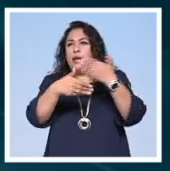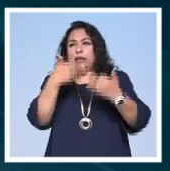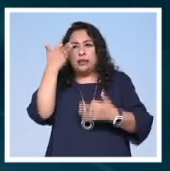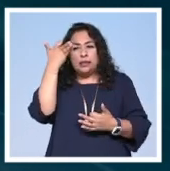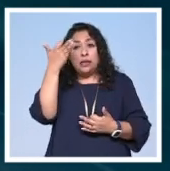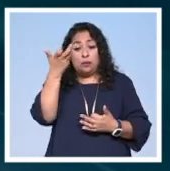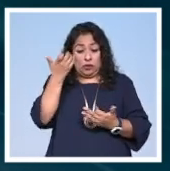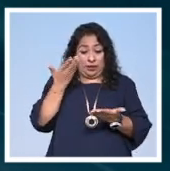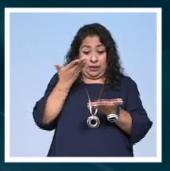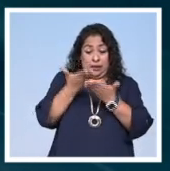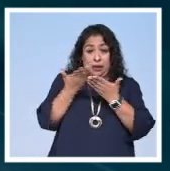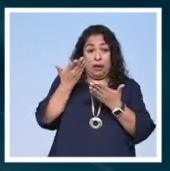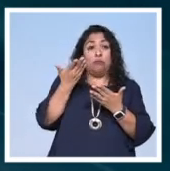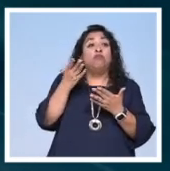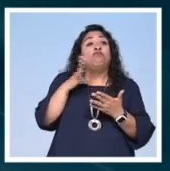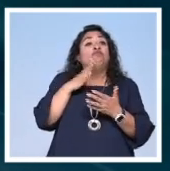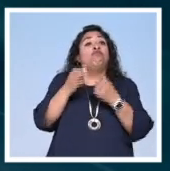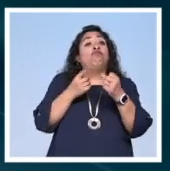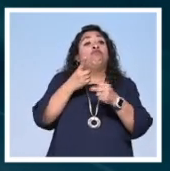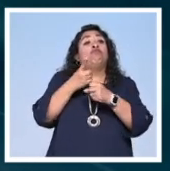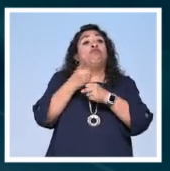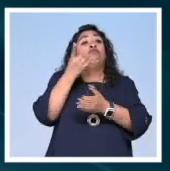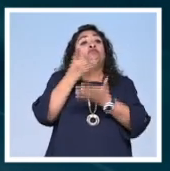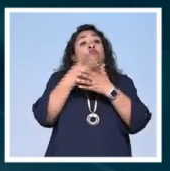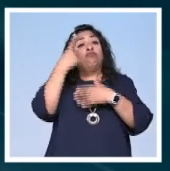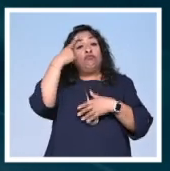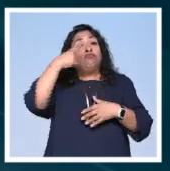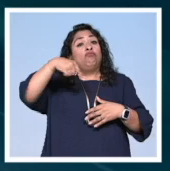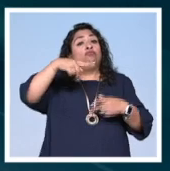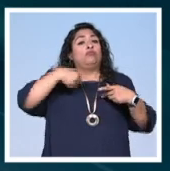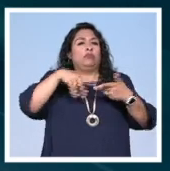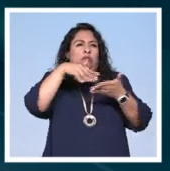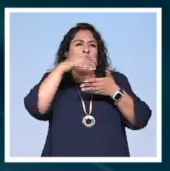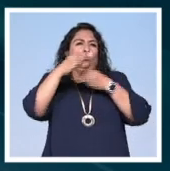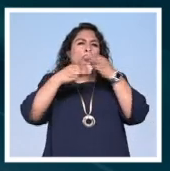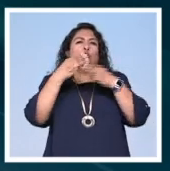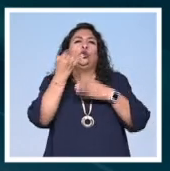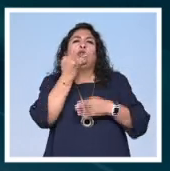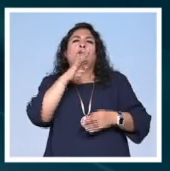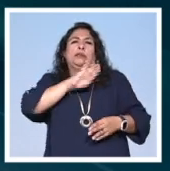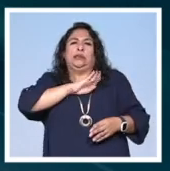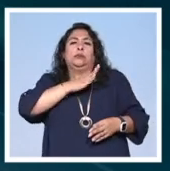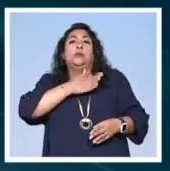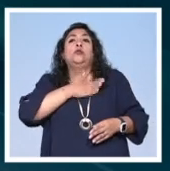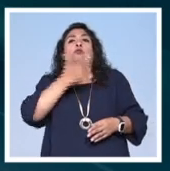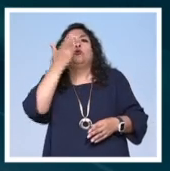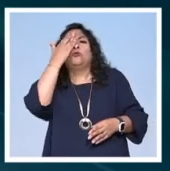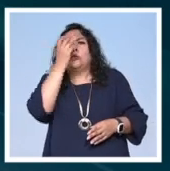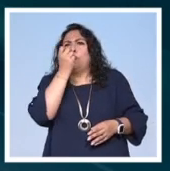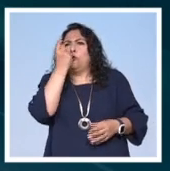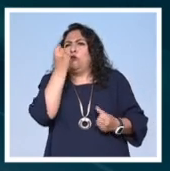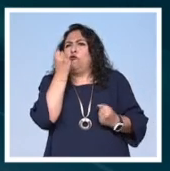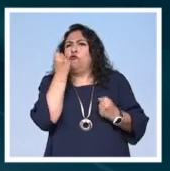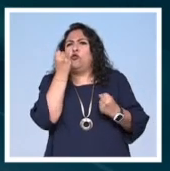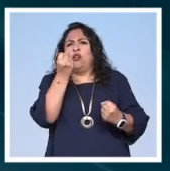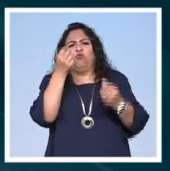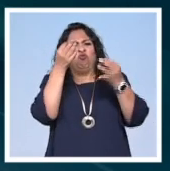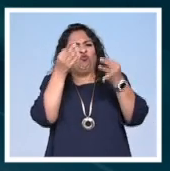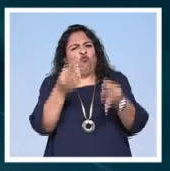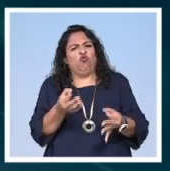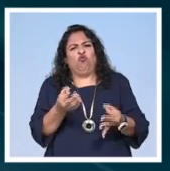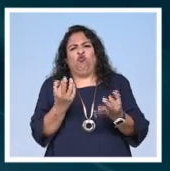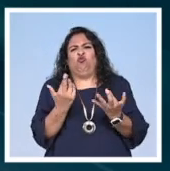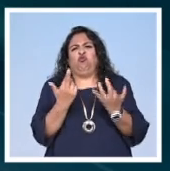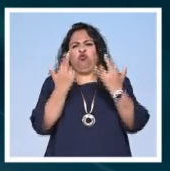esta iniciativa se ha convertido en una oportunidad única para que los lectores del mundo hispanohablante conozcan a los autores más potentes originales y